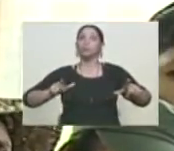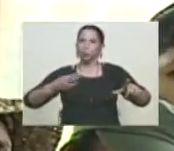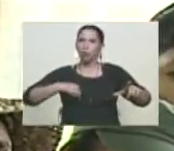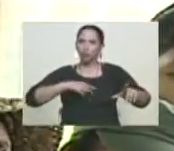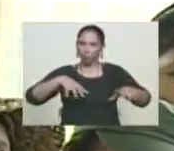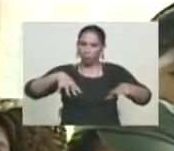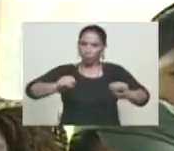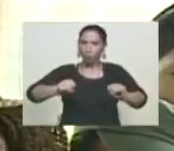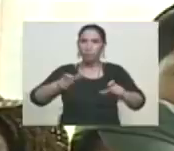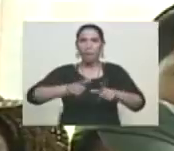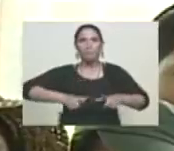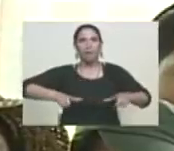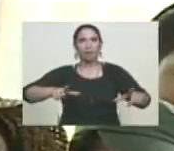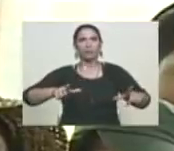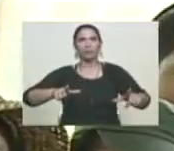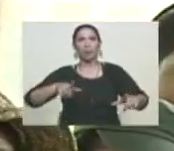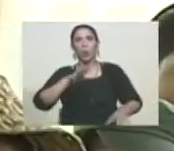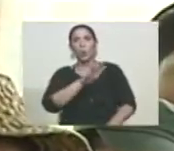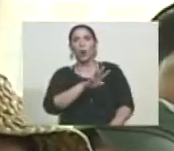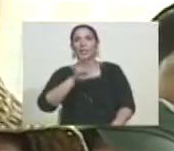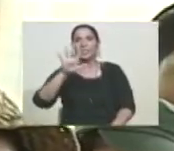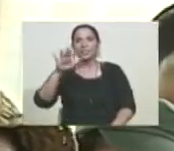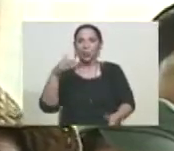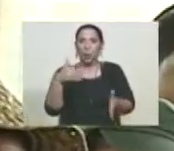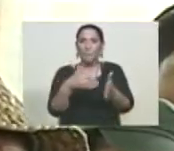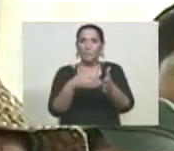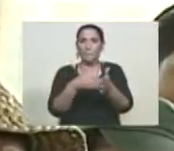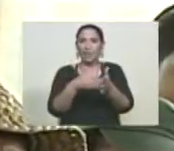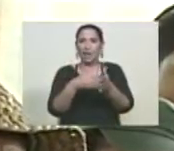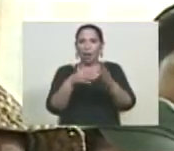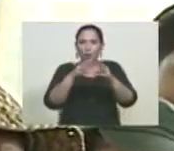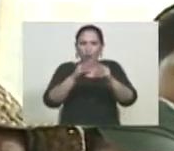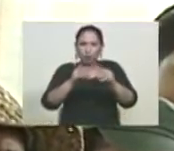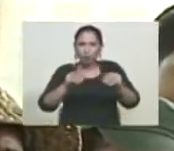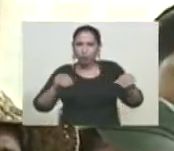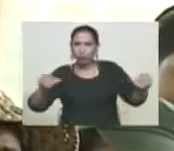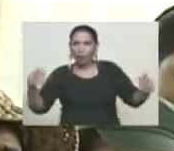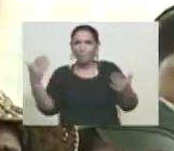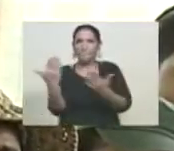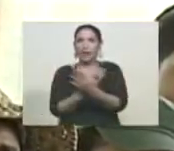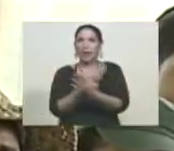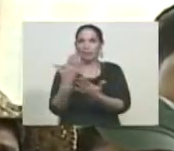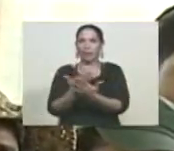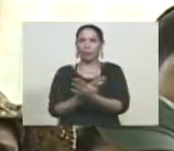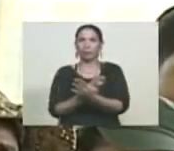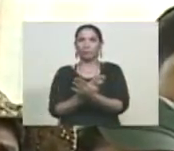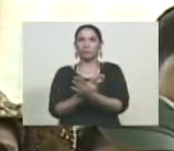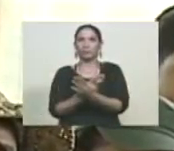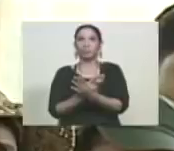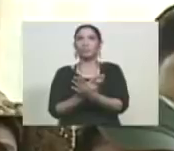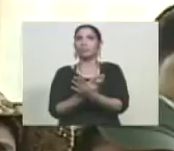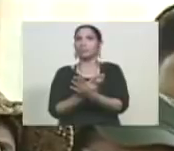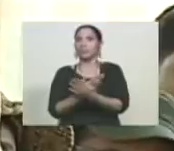espacios. Ahí tenemos 45 mil hectáreas de plátano, que hace